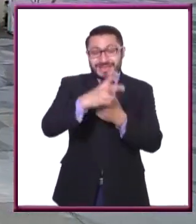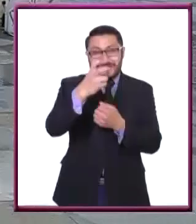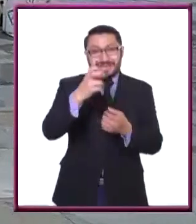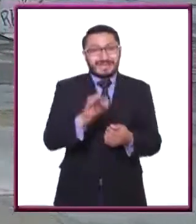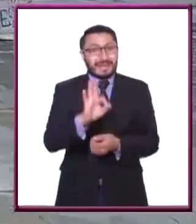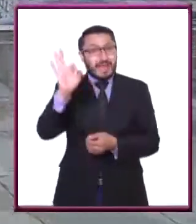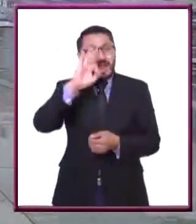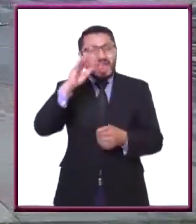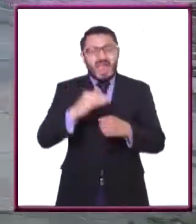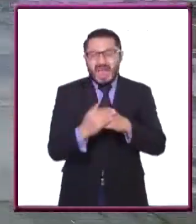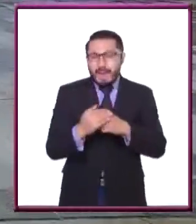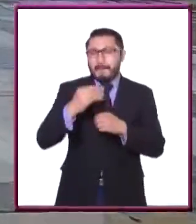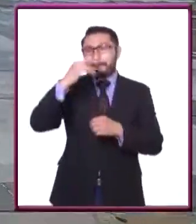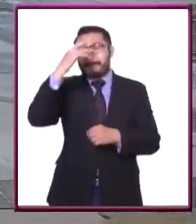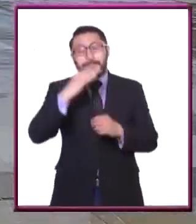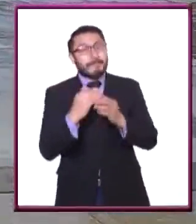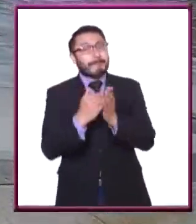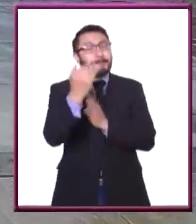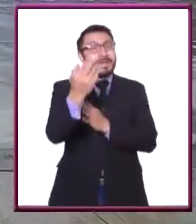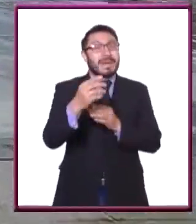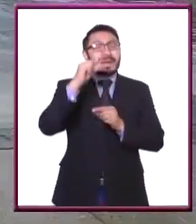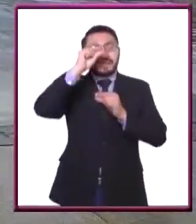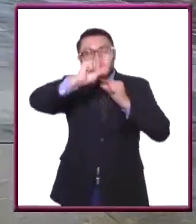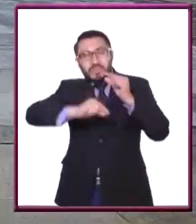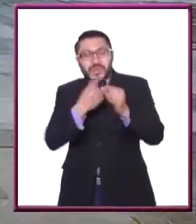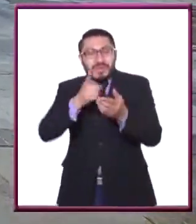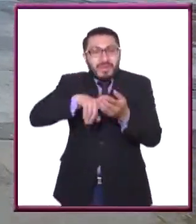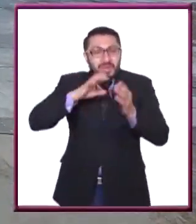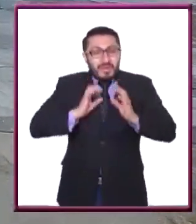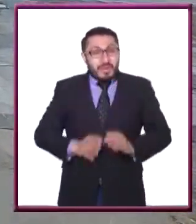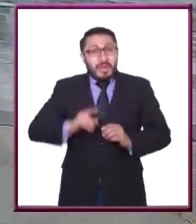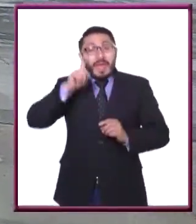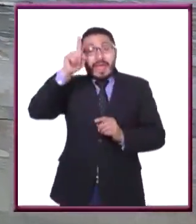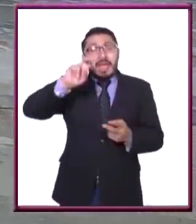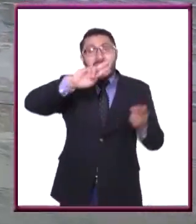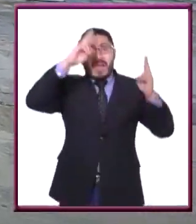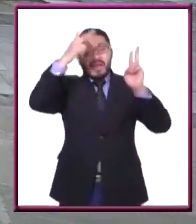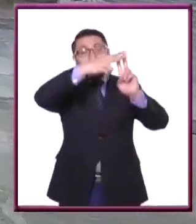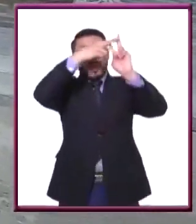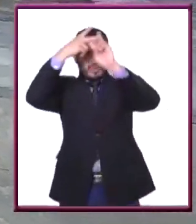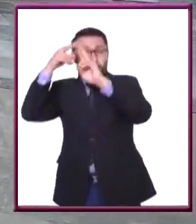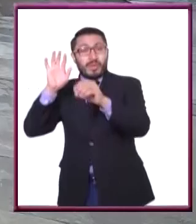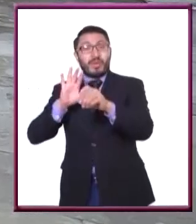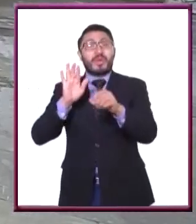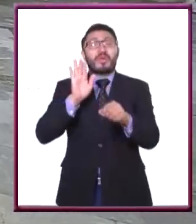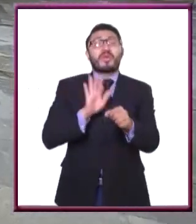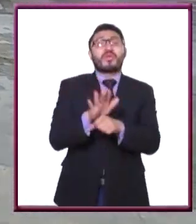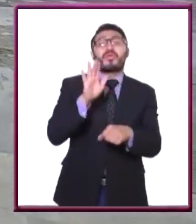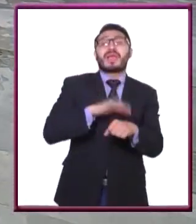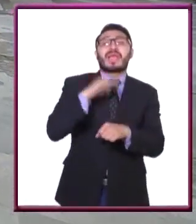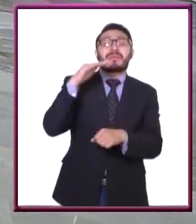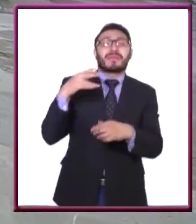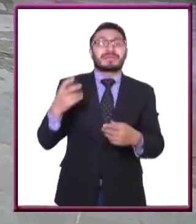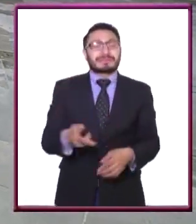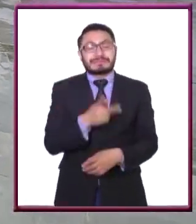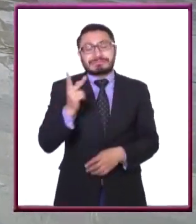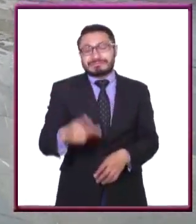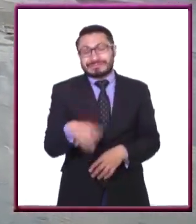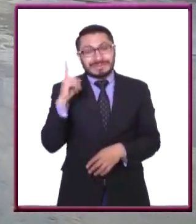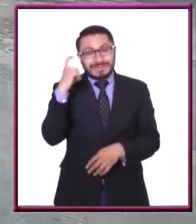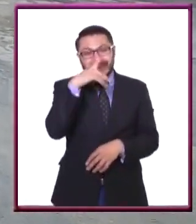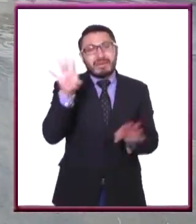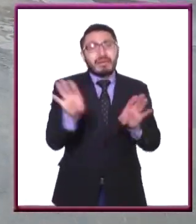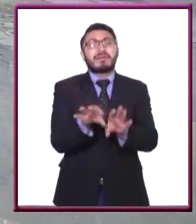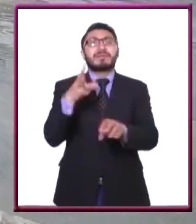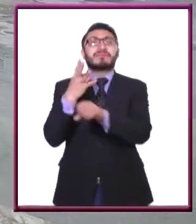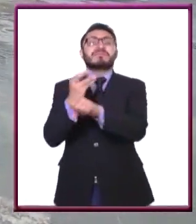Fermi. ¿Será mayor el número de átomos en el cuerpo humano que el número de estrellas en el universo? Uy, esa sí es una preguntota.